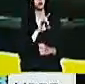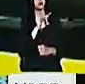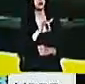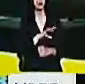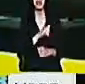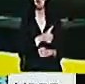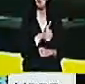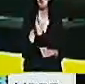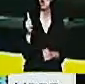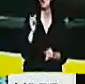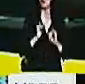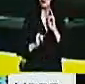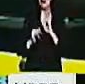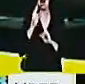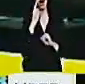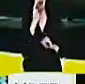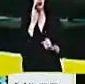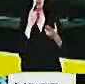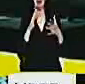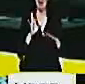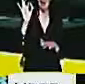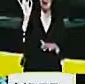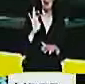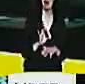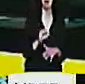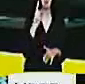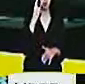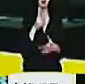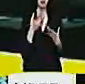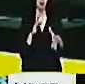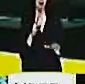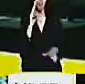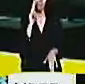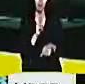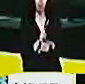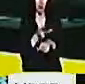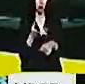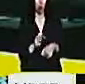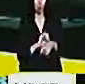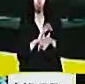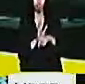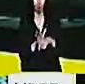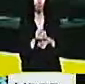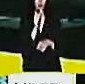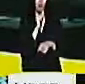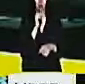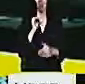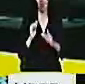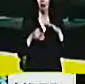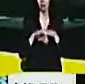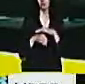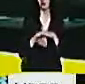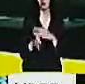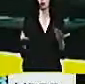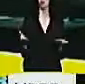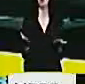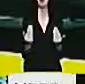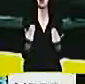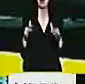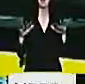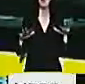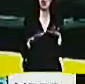estábamos todos conectados, conociendo aún los porcentajes y las estadísticas, pero quedó en evidencia ahora en la pandemia. Por lo tanto, ahí se requieren esfuerzos no